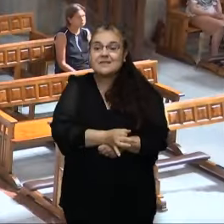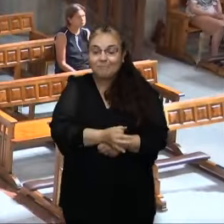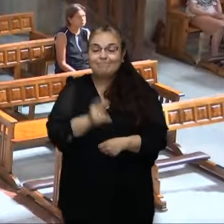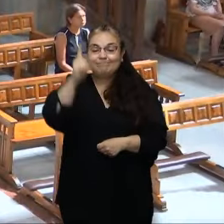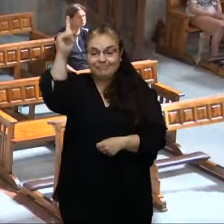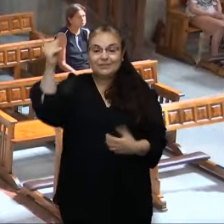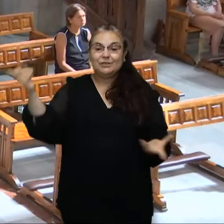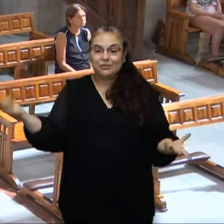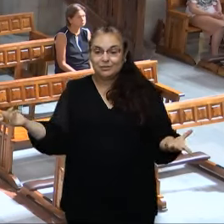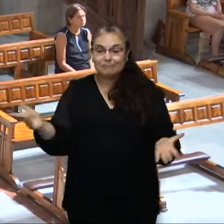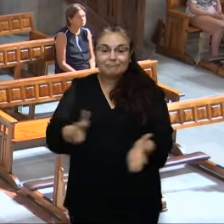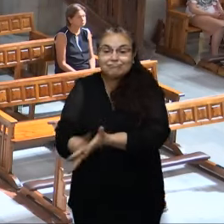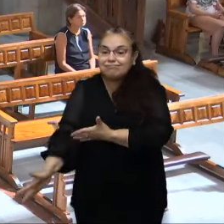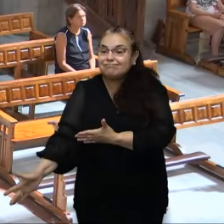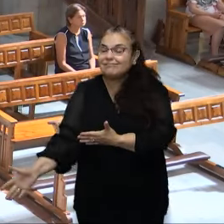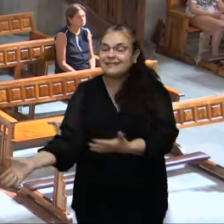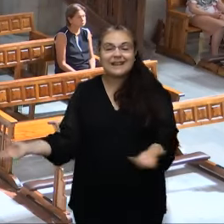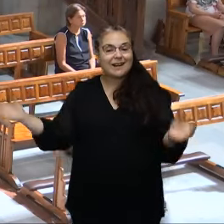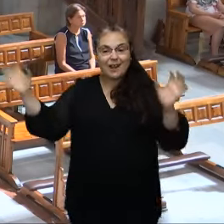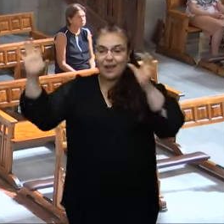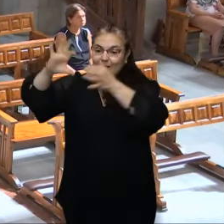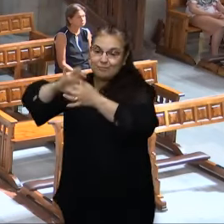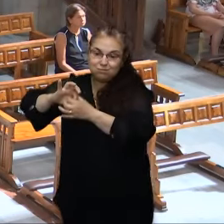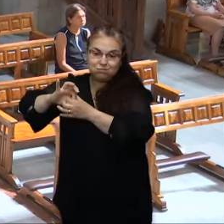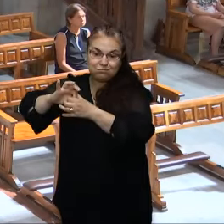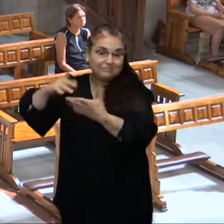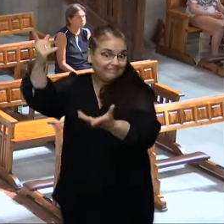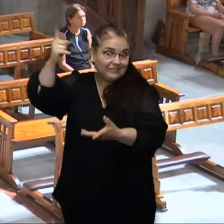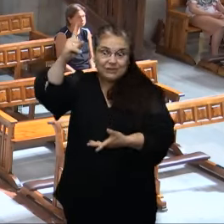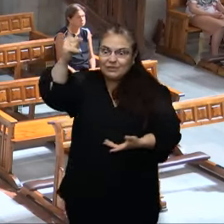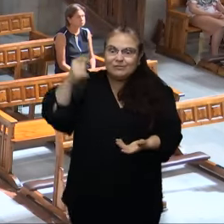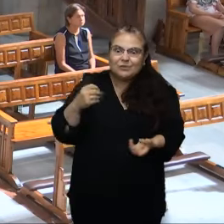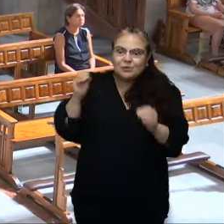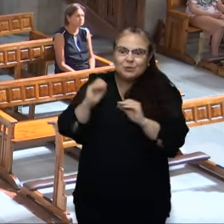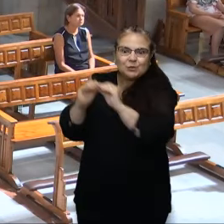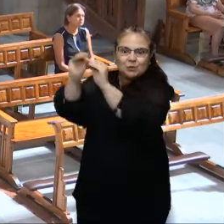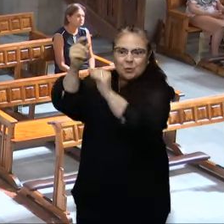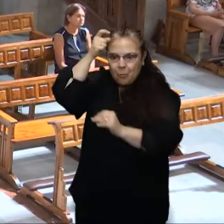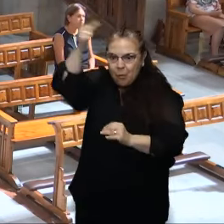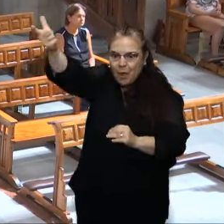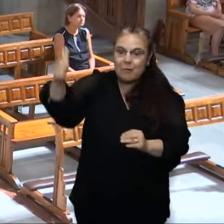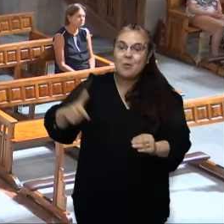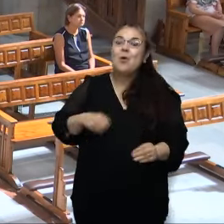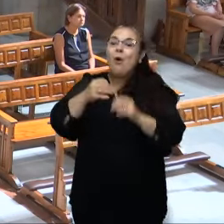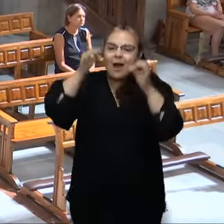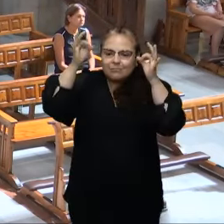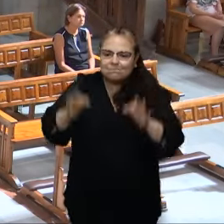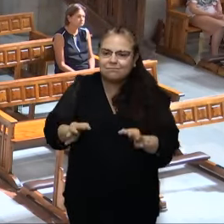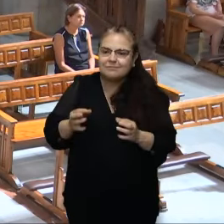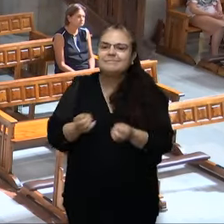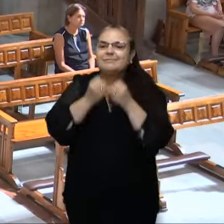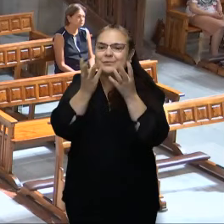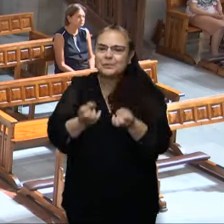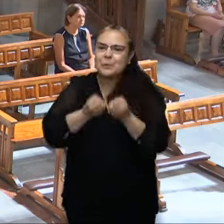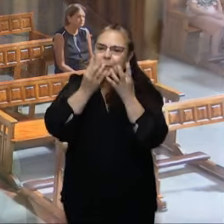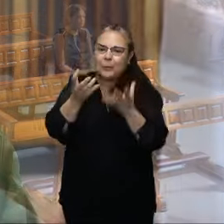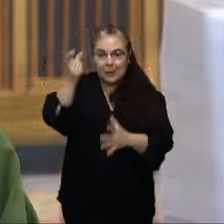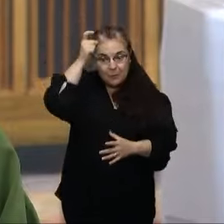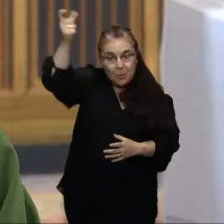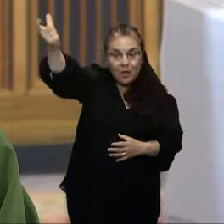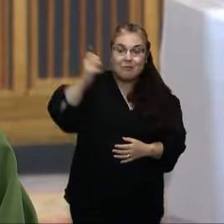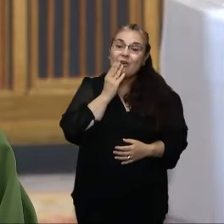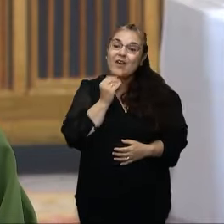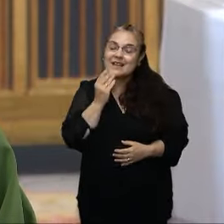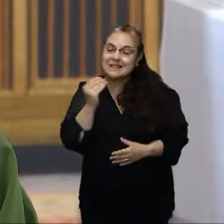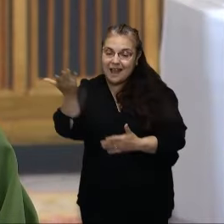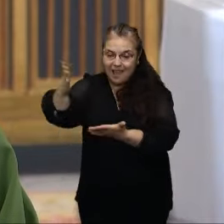es la eterna alianza que Dios ha establecido con su pueblo y que se la hace así transmitir al pueblo de Israel